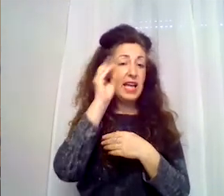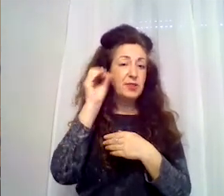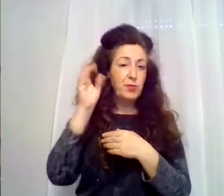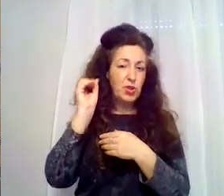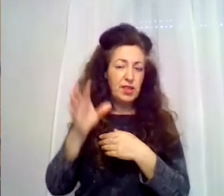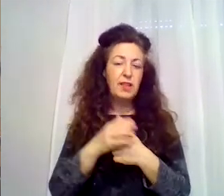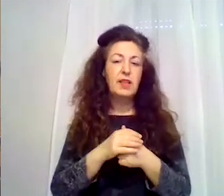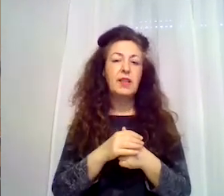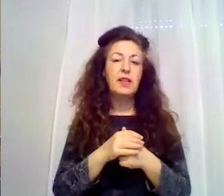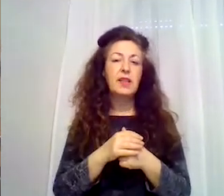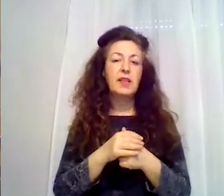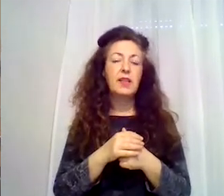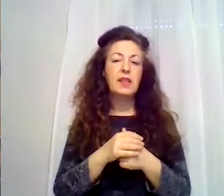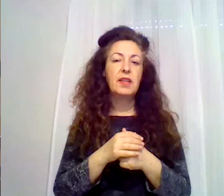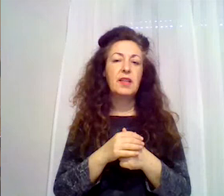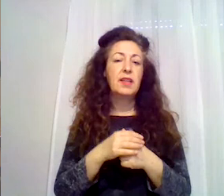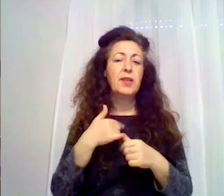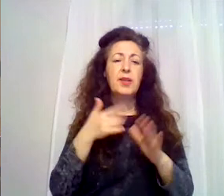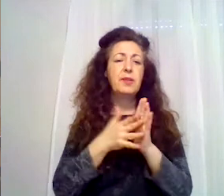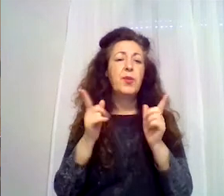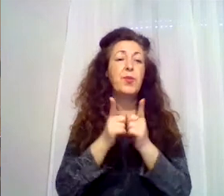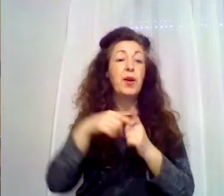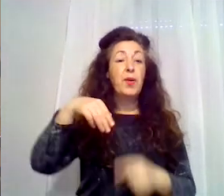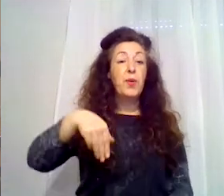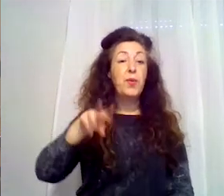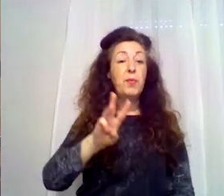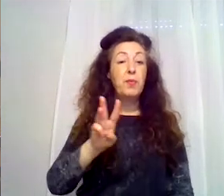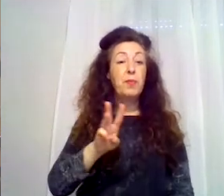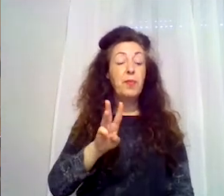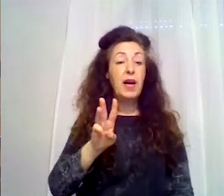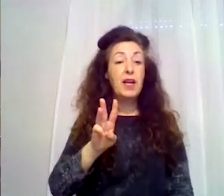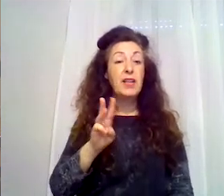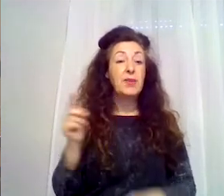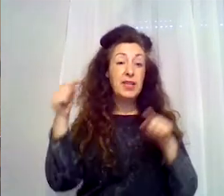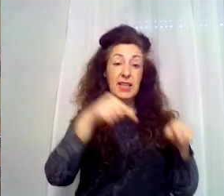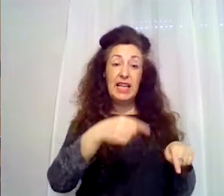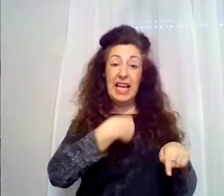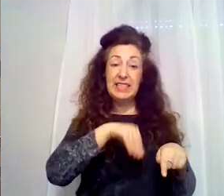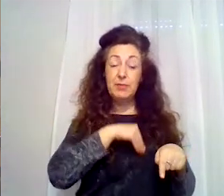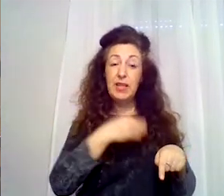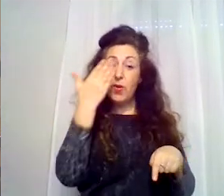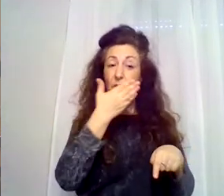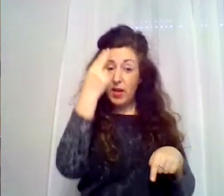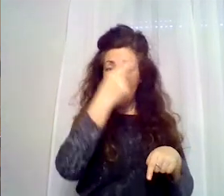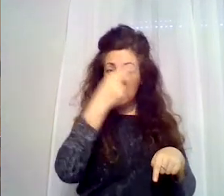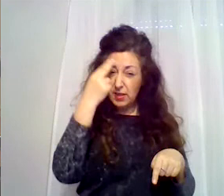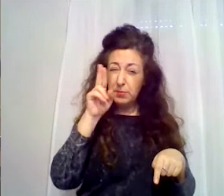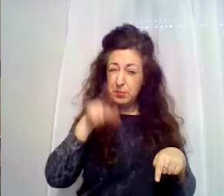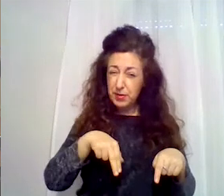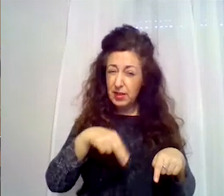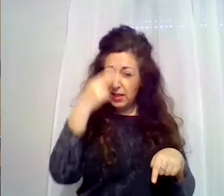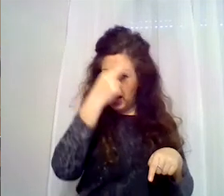siglo XVI, las relaciones entre España e Inglaterra. Lo que nunca tenemos que hacer es, el historiador lo que tiene que hacer es contar las cosas,